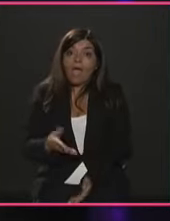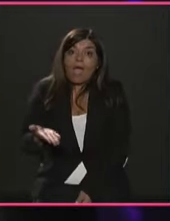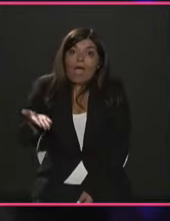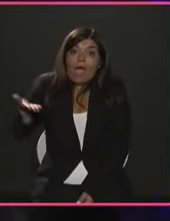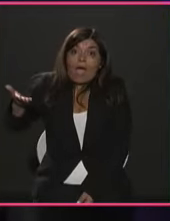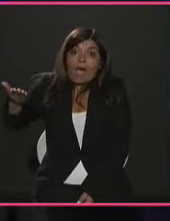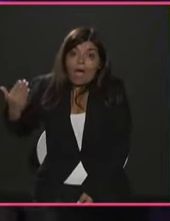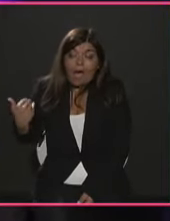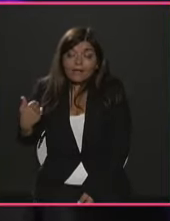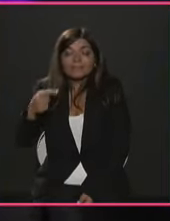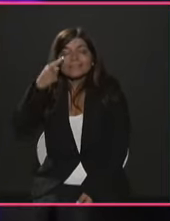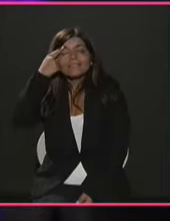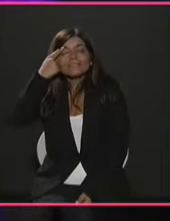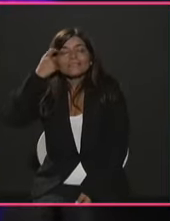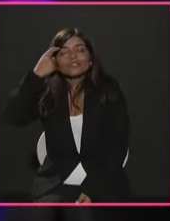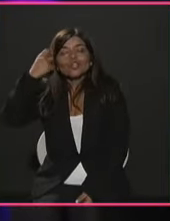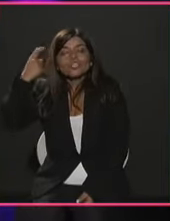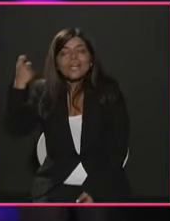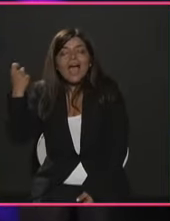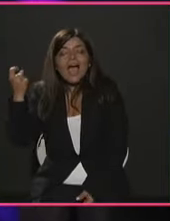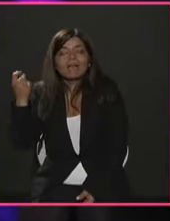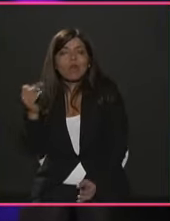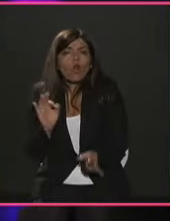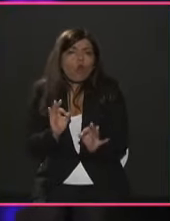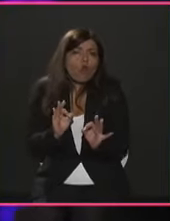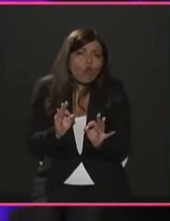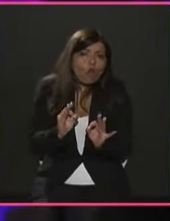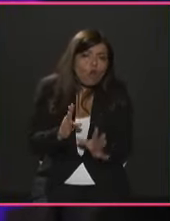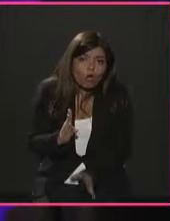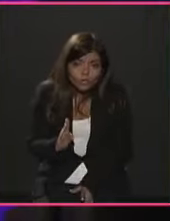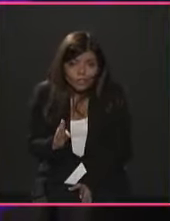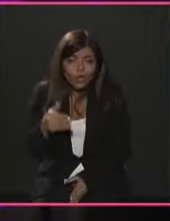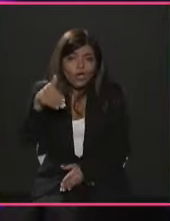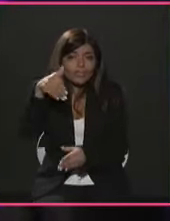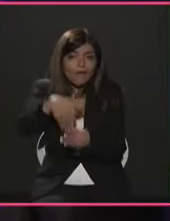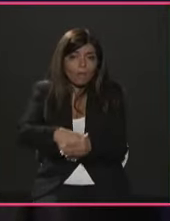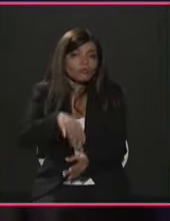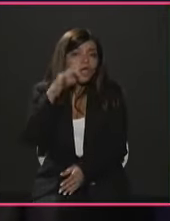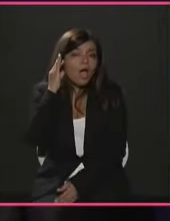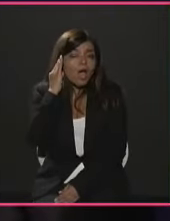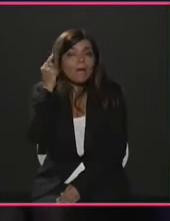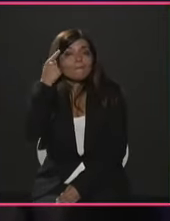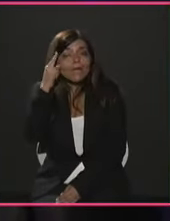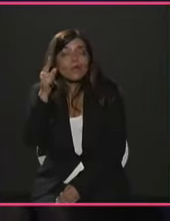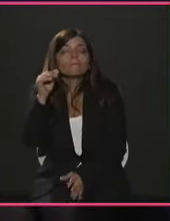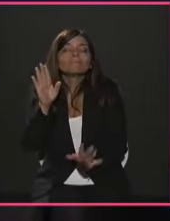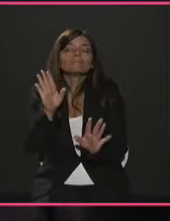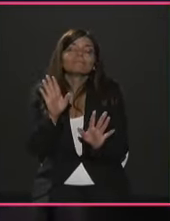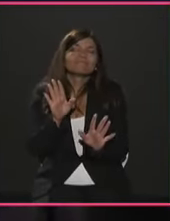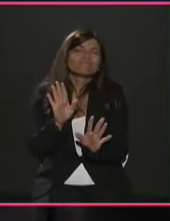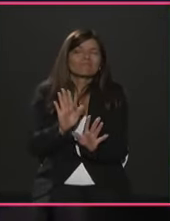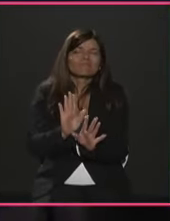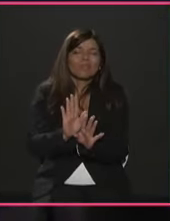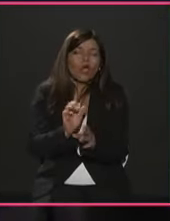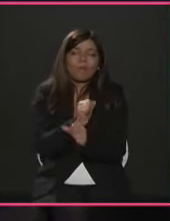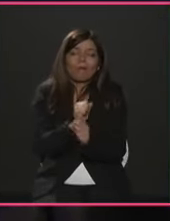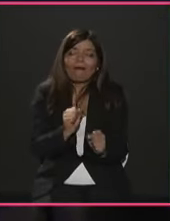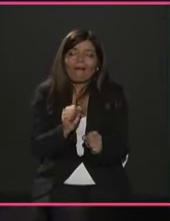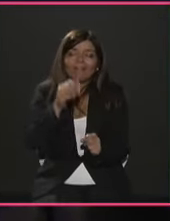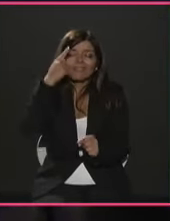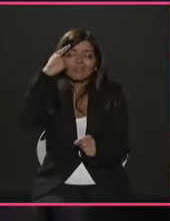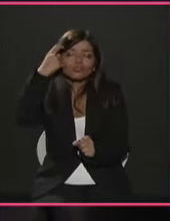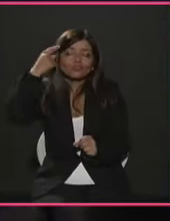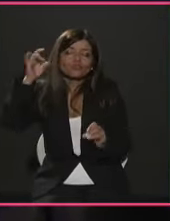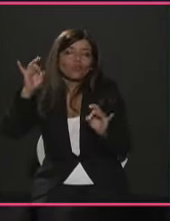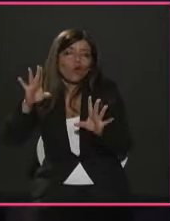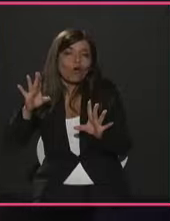razones para imaginar que era lógico que la mujer votara pero se pensaba que era una utopía Espero que ustedes